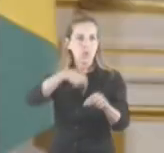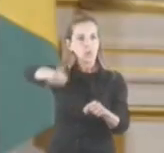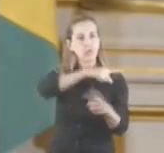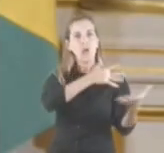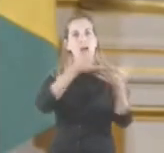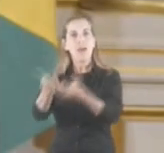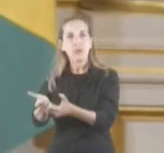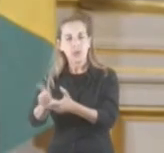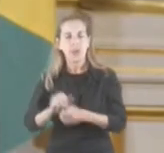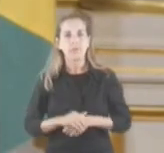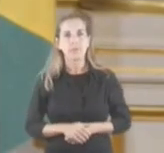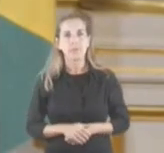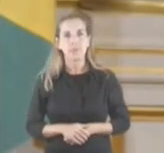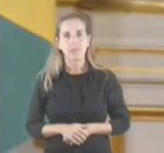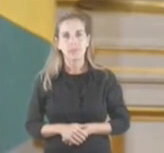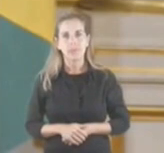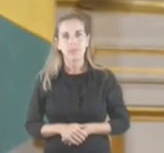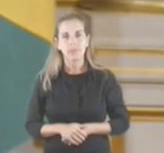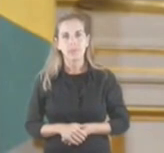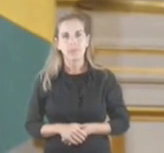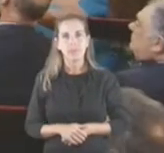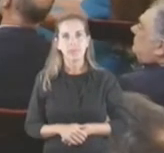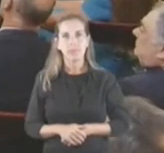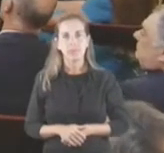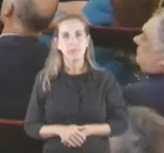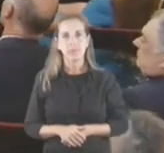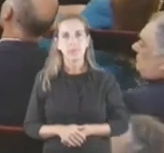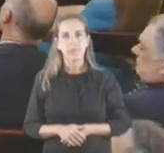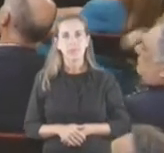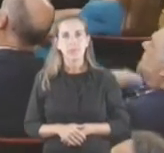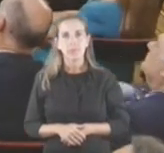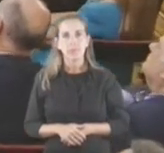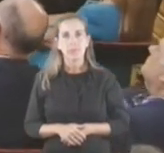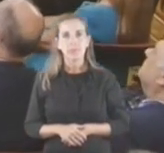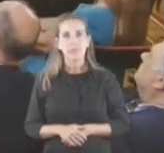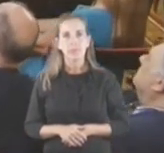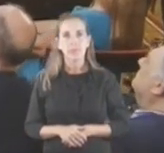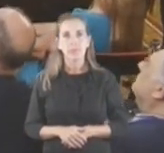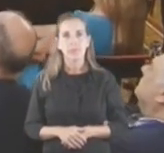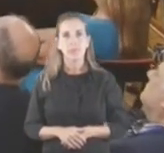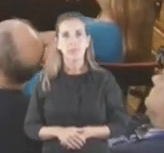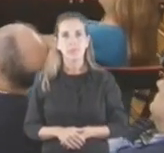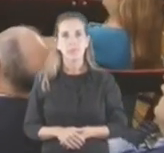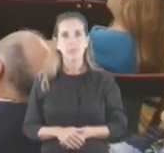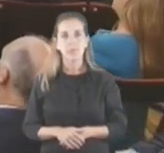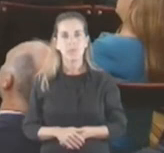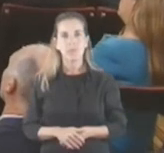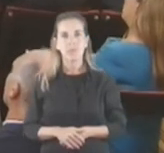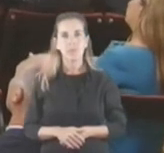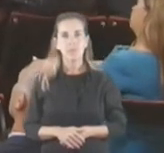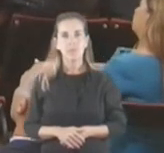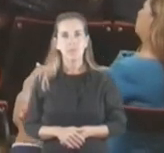saiba, querido amigo, que a Argentina sempre estará ao seu lado e não permitirá que algum delirante ponha em perigo as